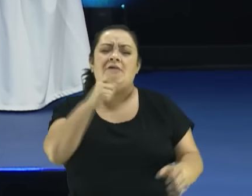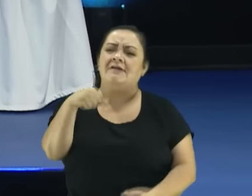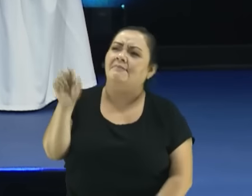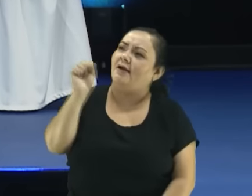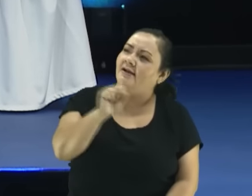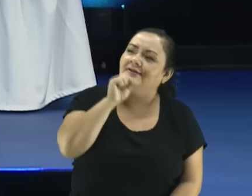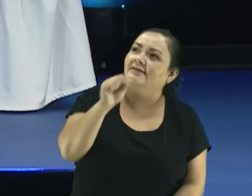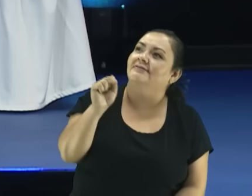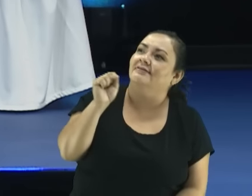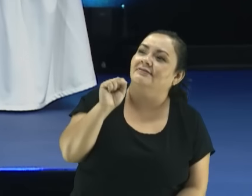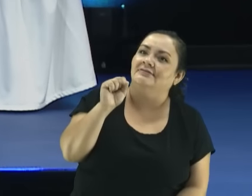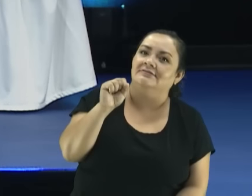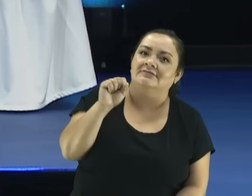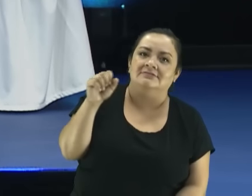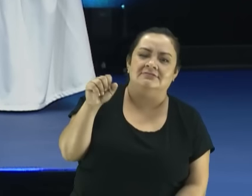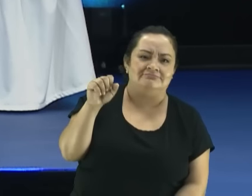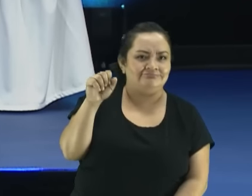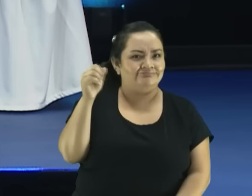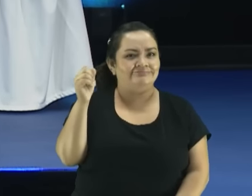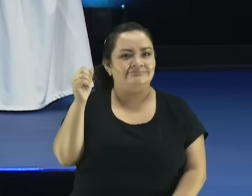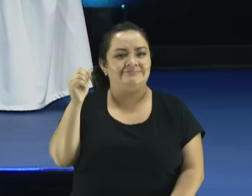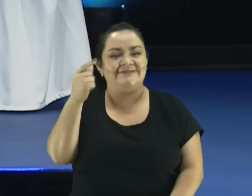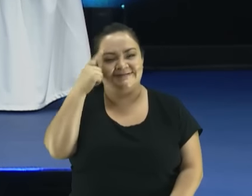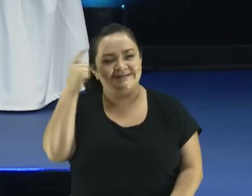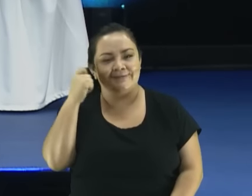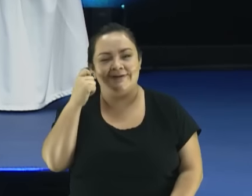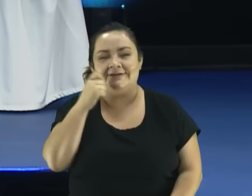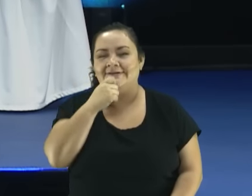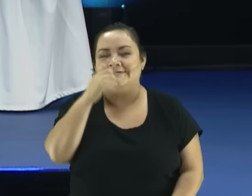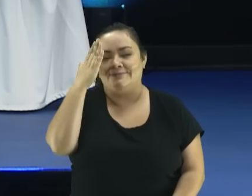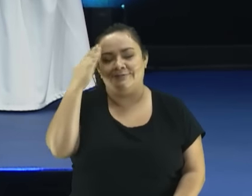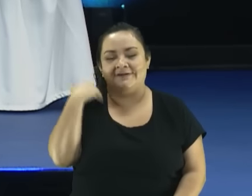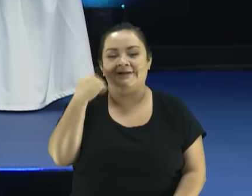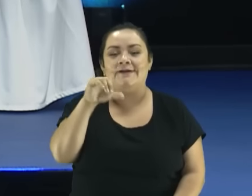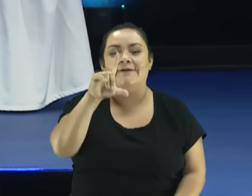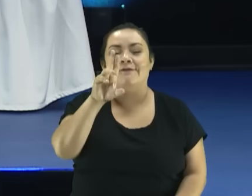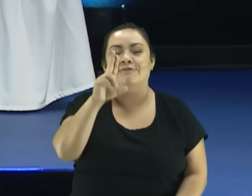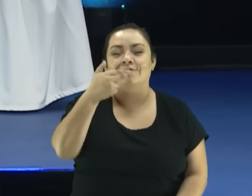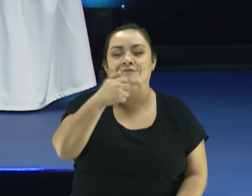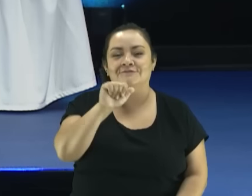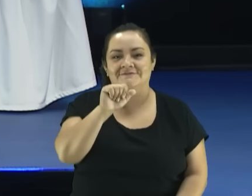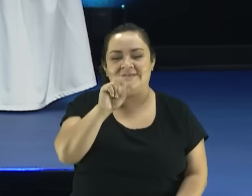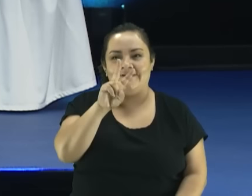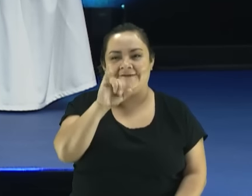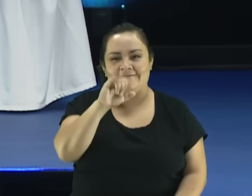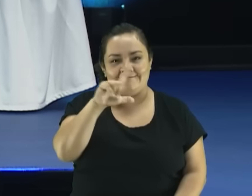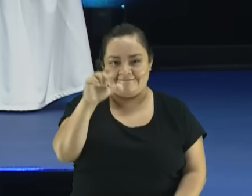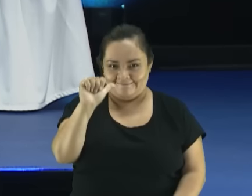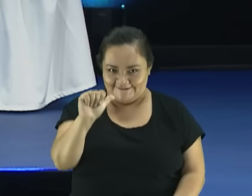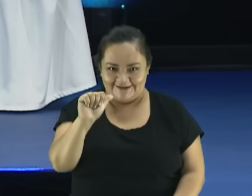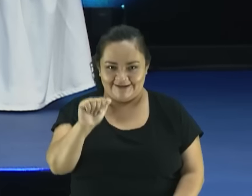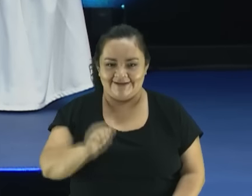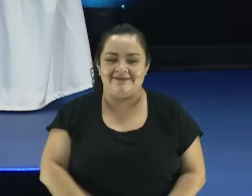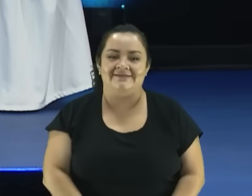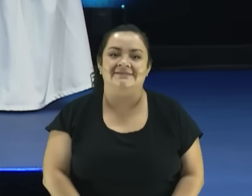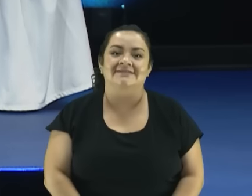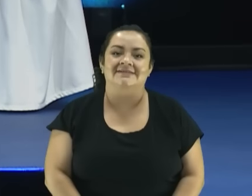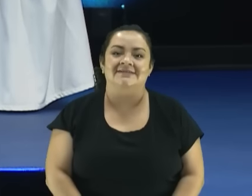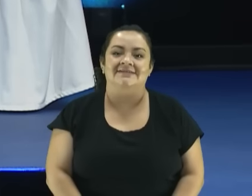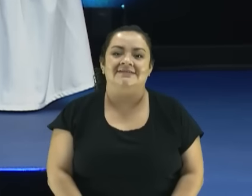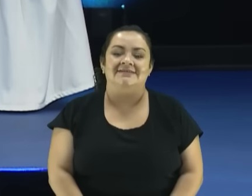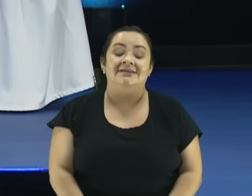la lucha vía Cuántos se acuerdan de la lucha via todavía levánteme la mano para ver quiénes se van a ir Primero ahí la